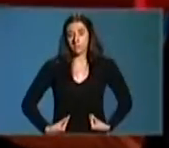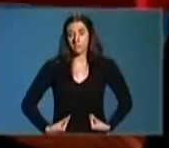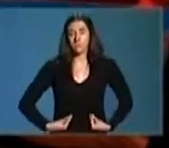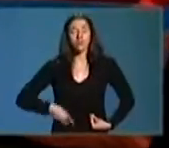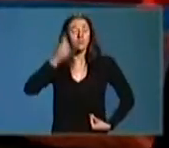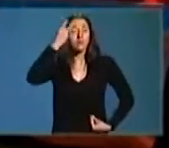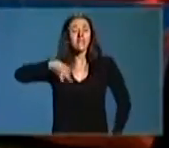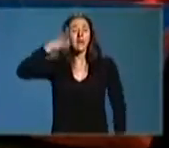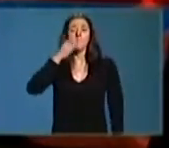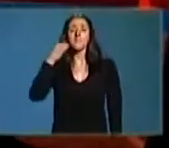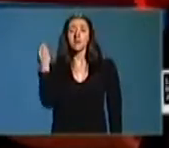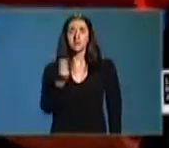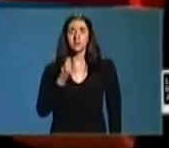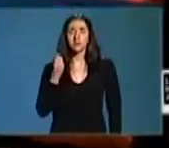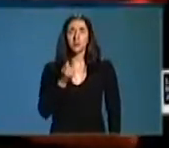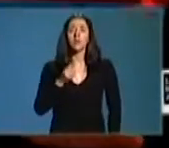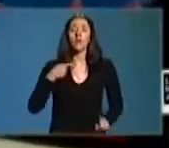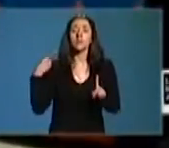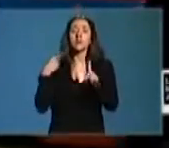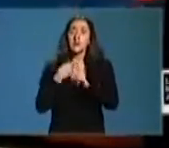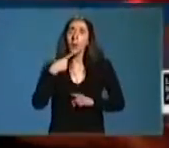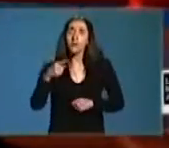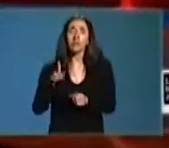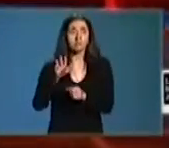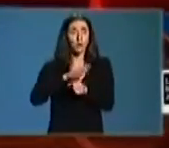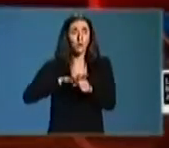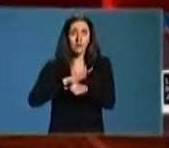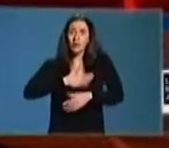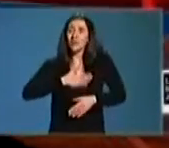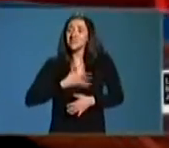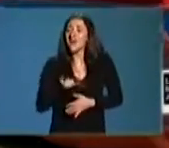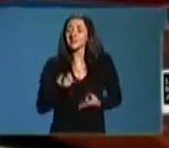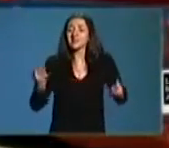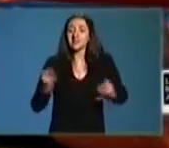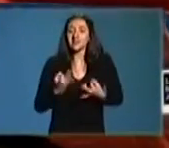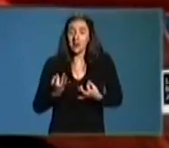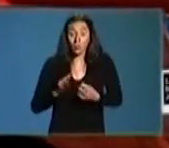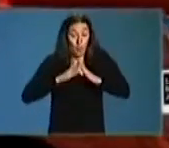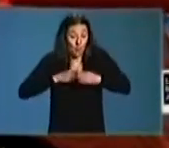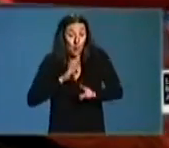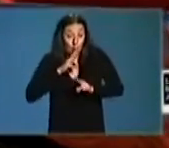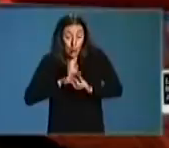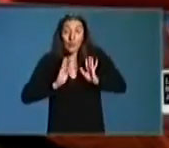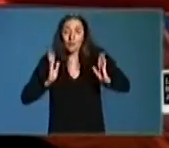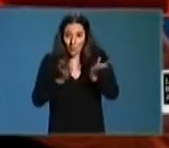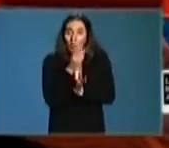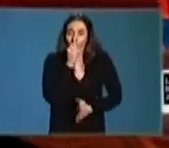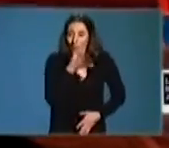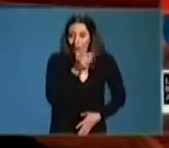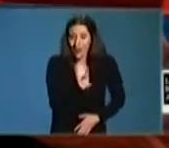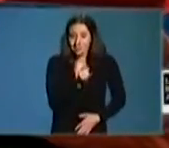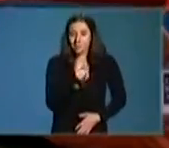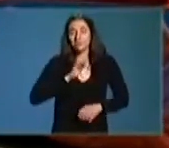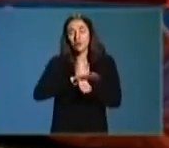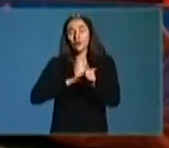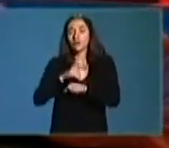para decir lo que 'nos o provincia en un barco en un barco que elevó no me da muralla de lugo a nuestra